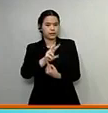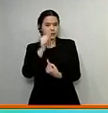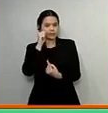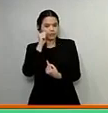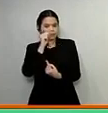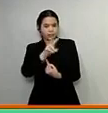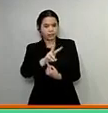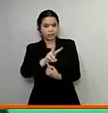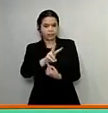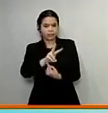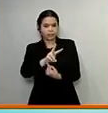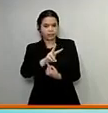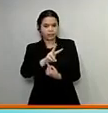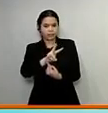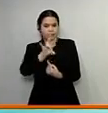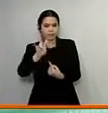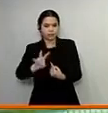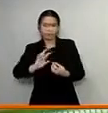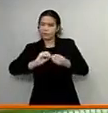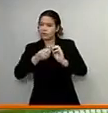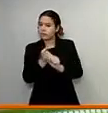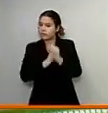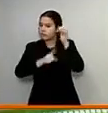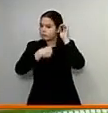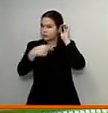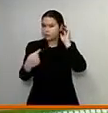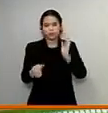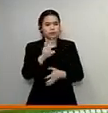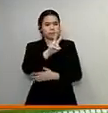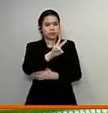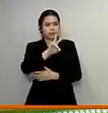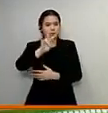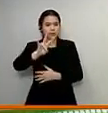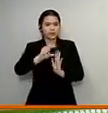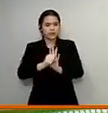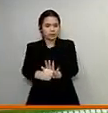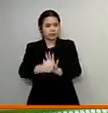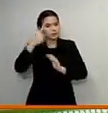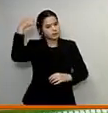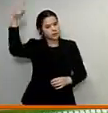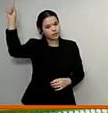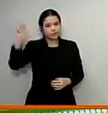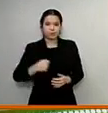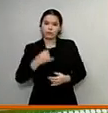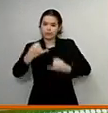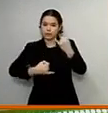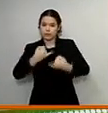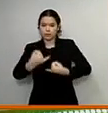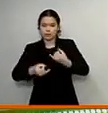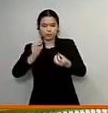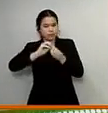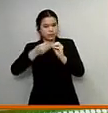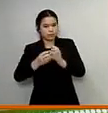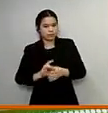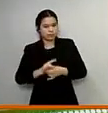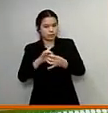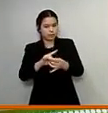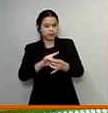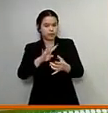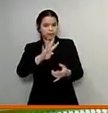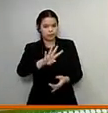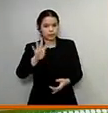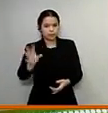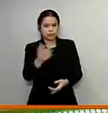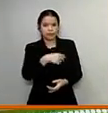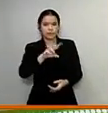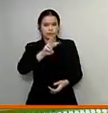Atentos. 7, número ganador para la diaria, 27 con su símbolo de sueños pegó. Otros números que la relación son el 44